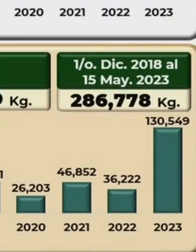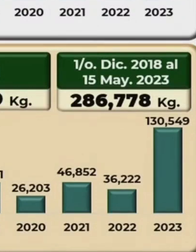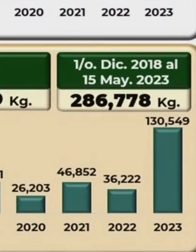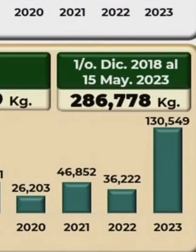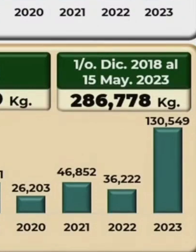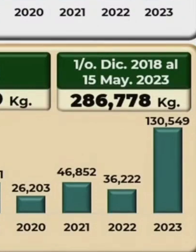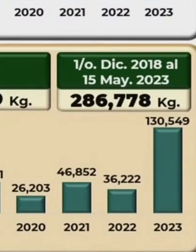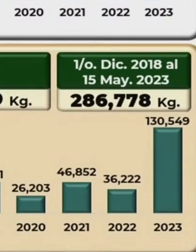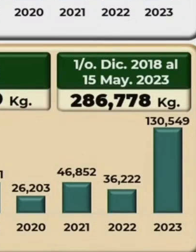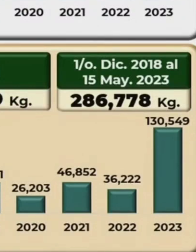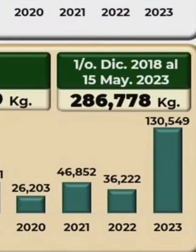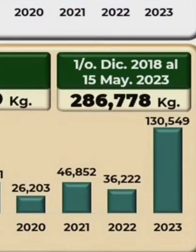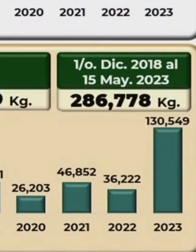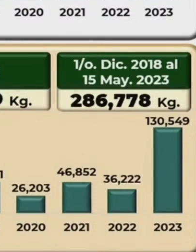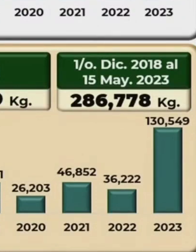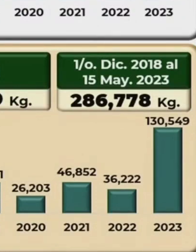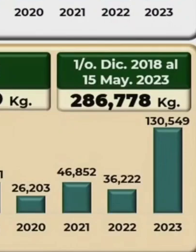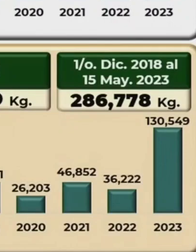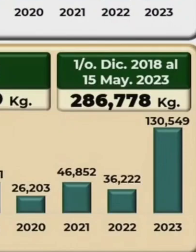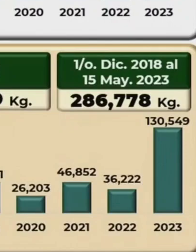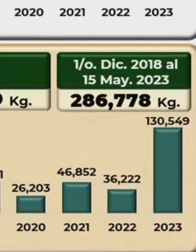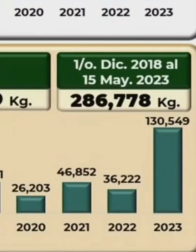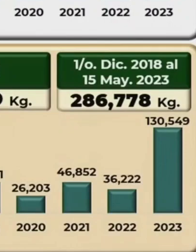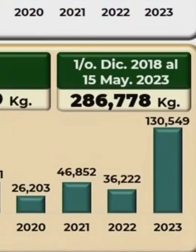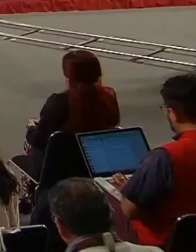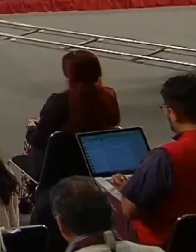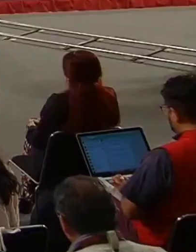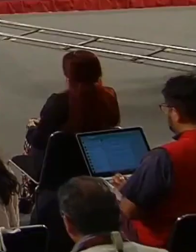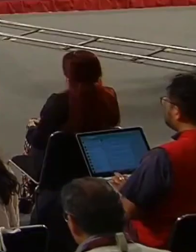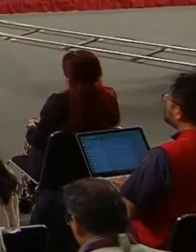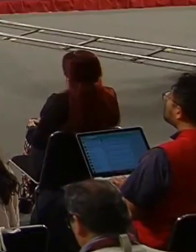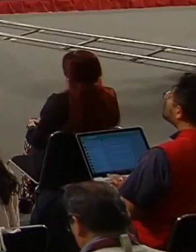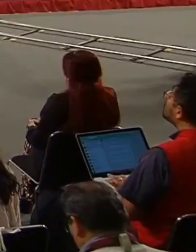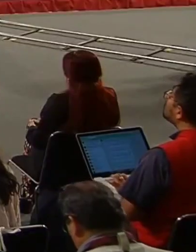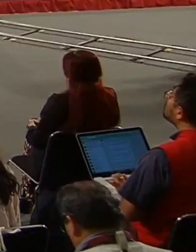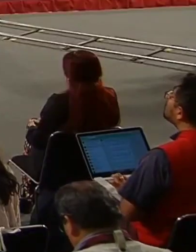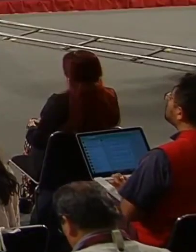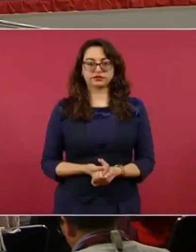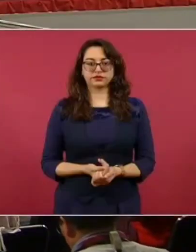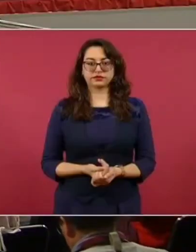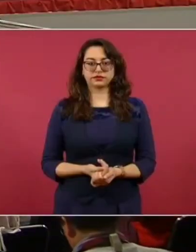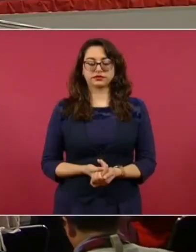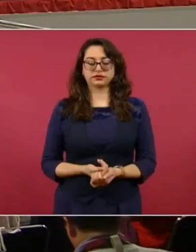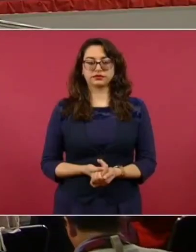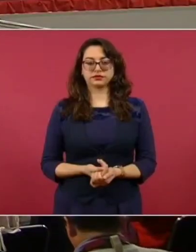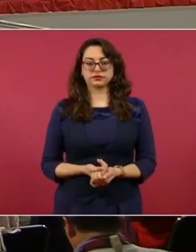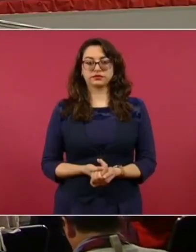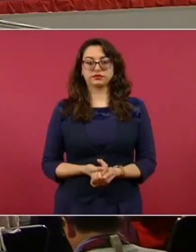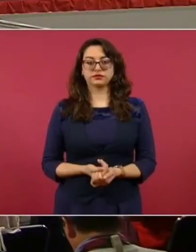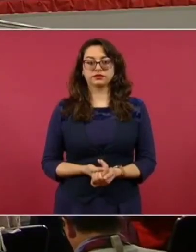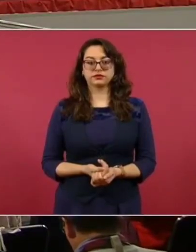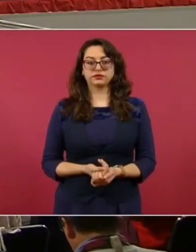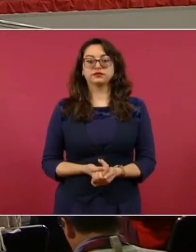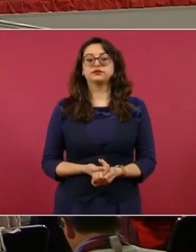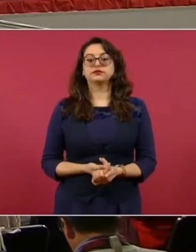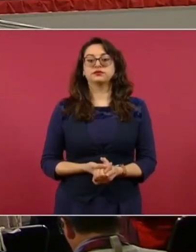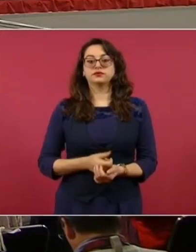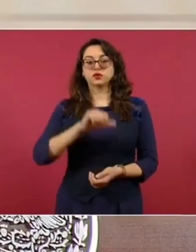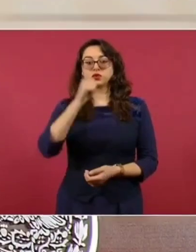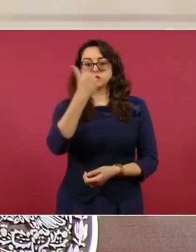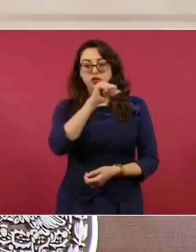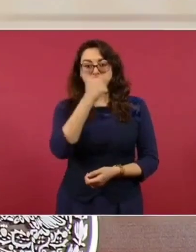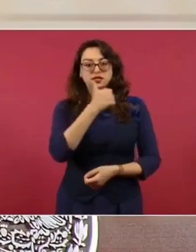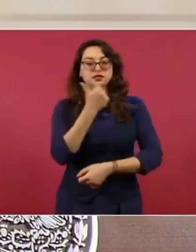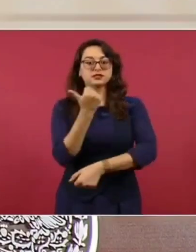en la presente administración sumo un total de 286,778 kilogramos cocaína y heroína